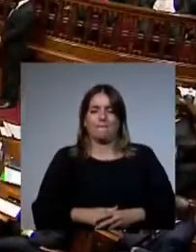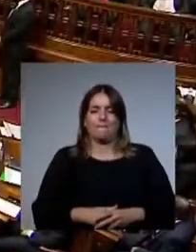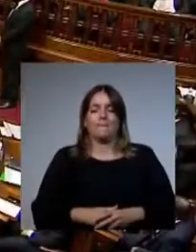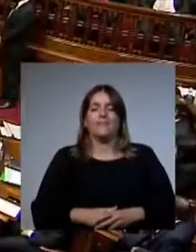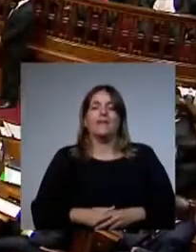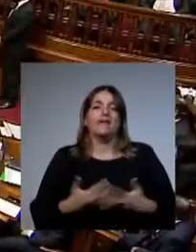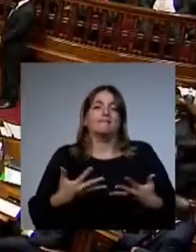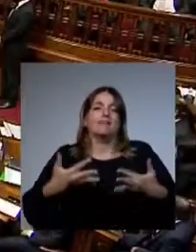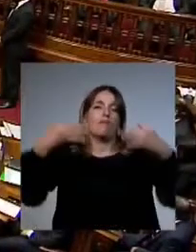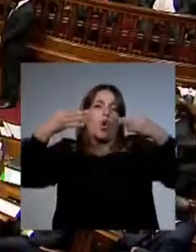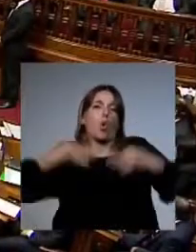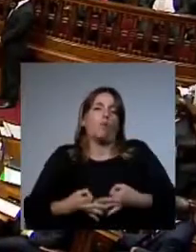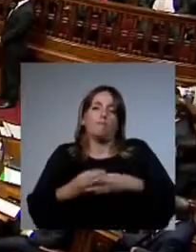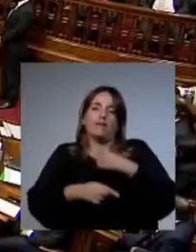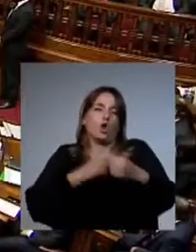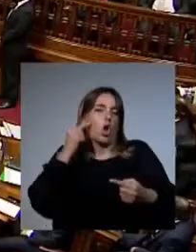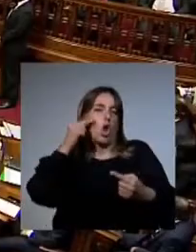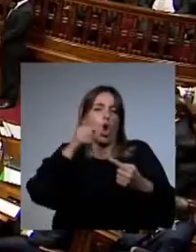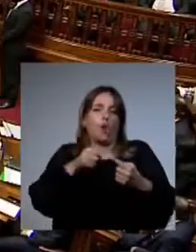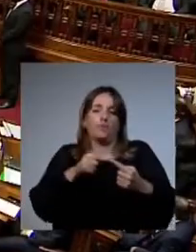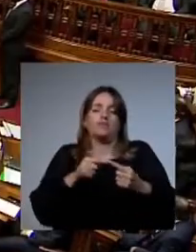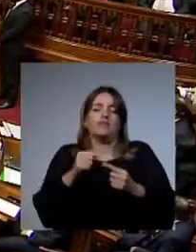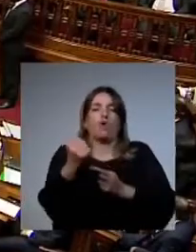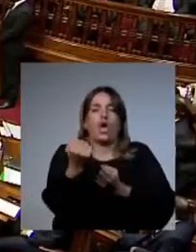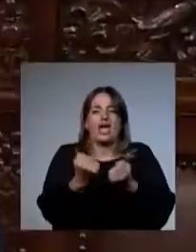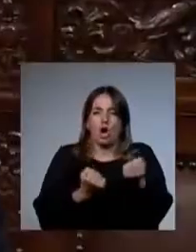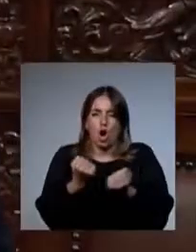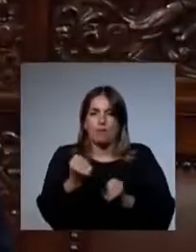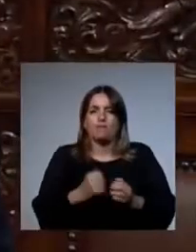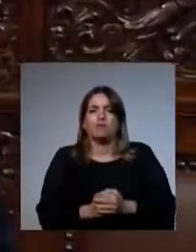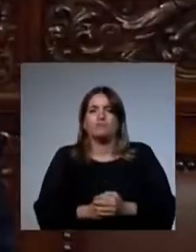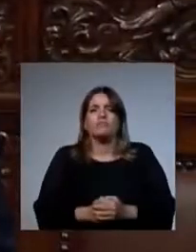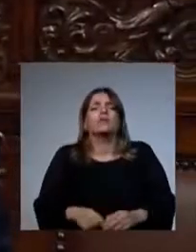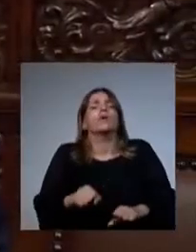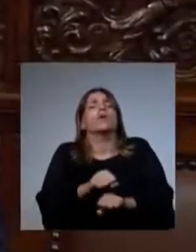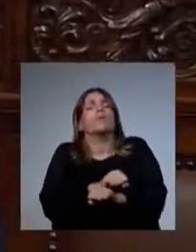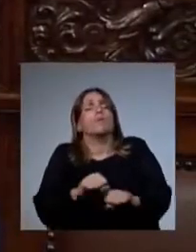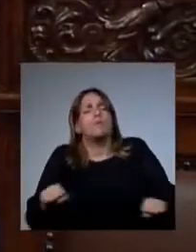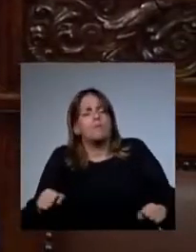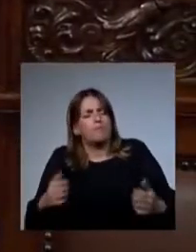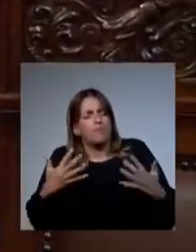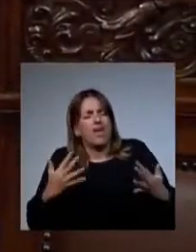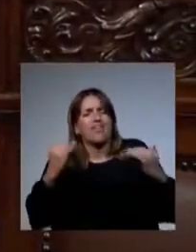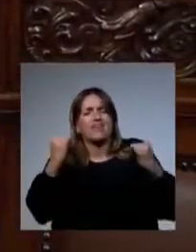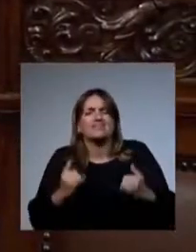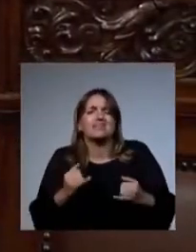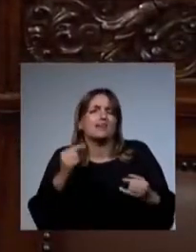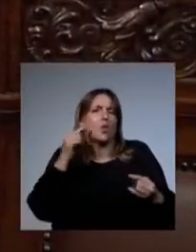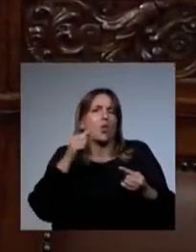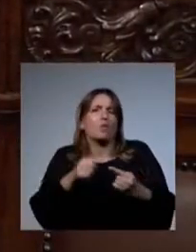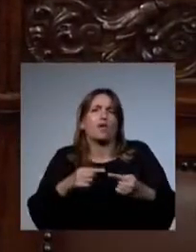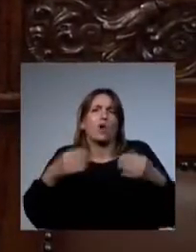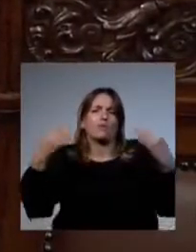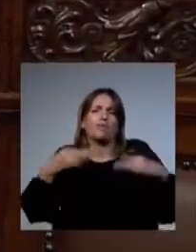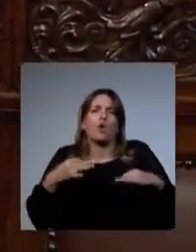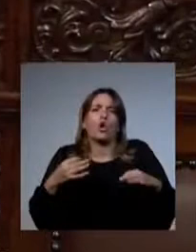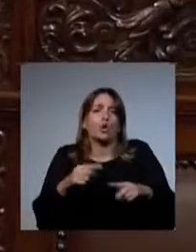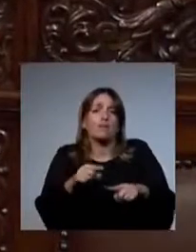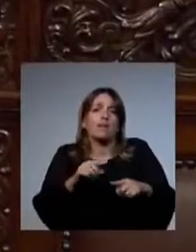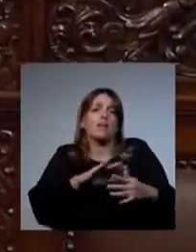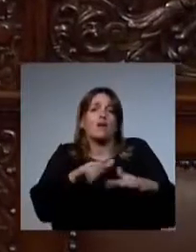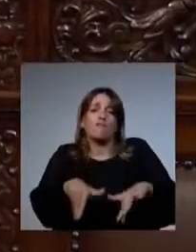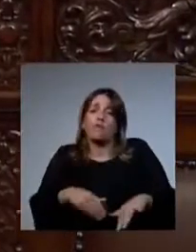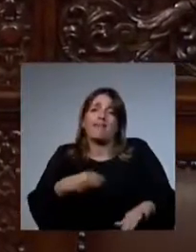que era cumplir con las metas económicas, que se podía cumplir con las metas económicas, que era la única manera de